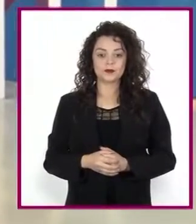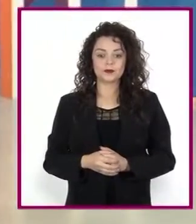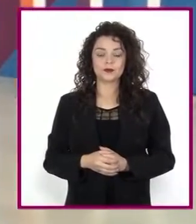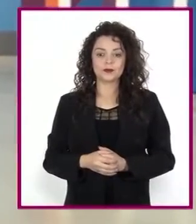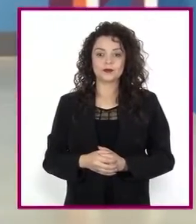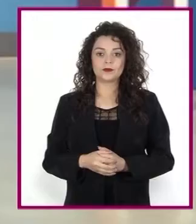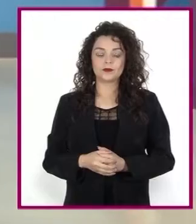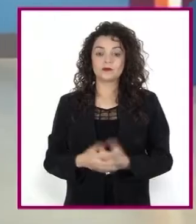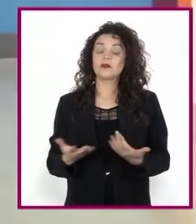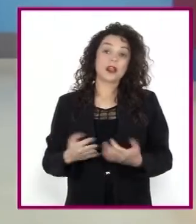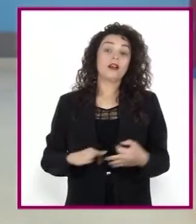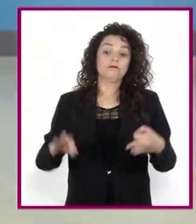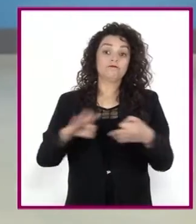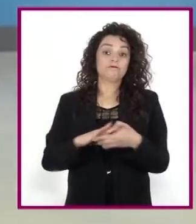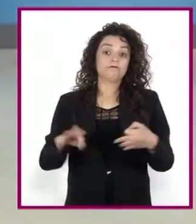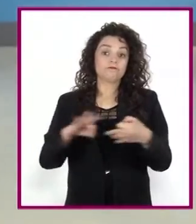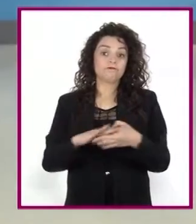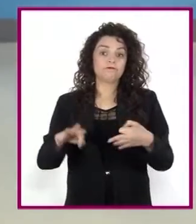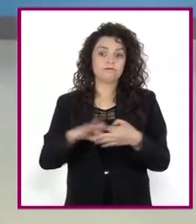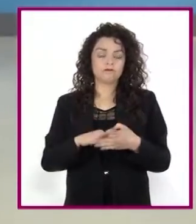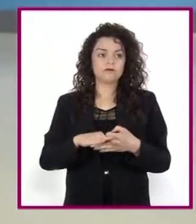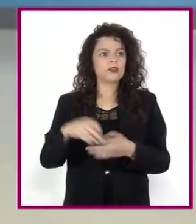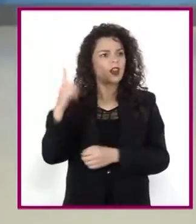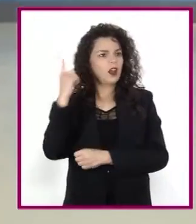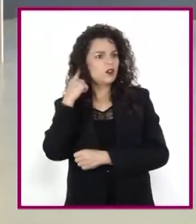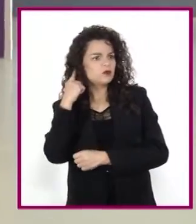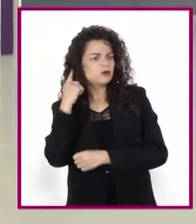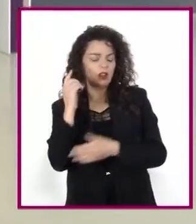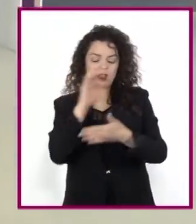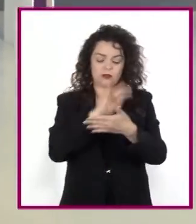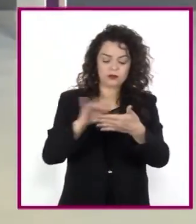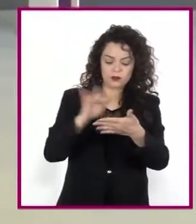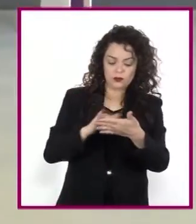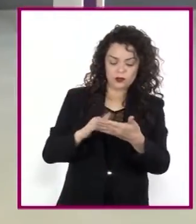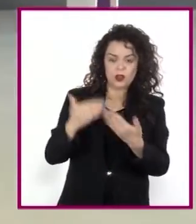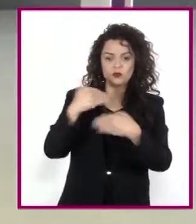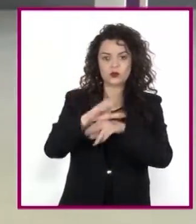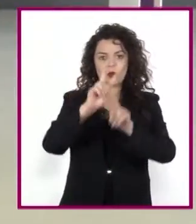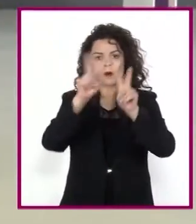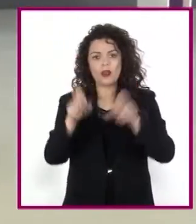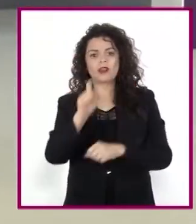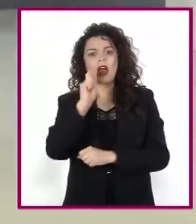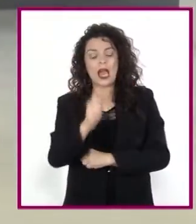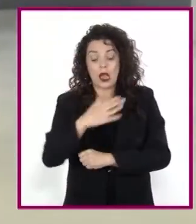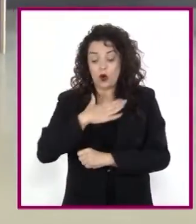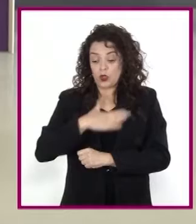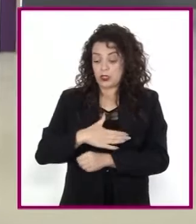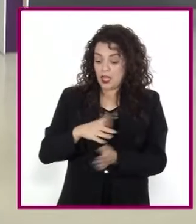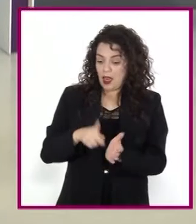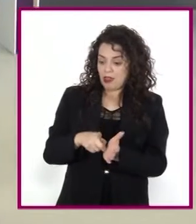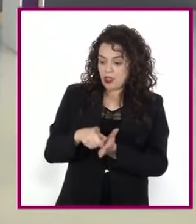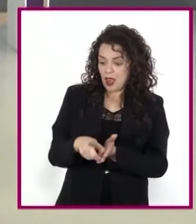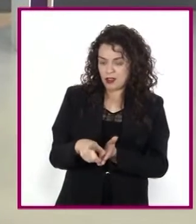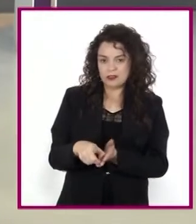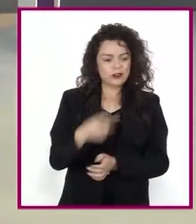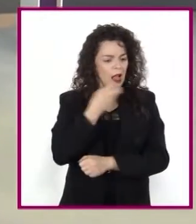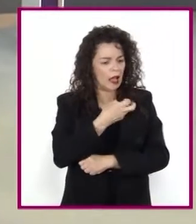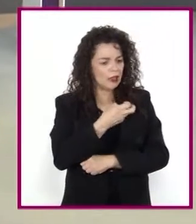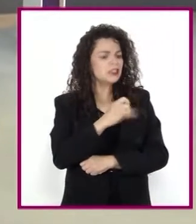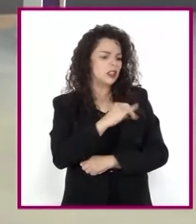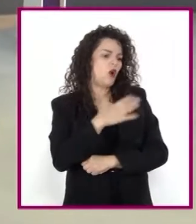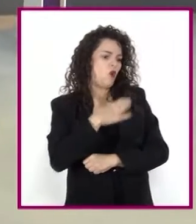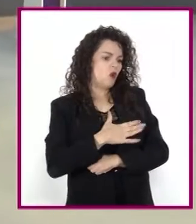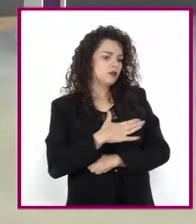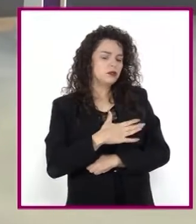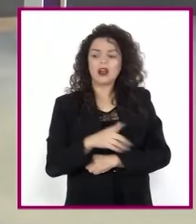Es frecuente leer y escuchar acerca de cuestiones de derecho o justicia, que si esto es justo, que si está